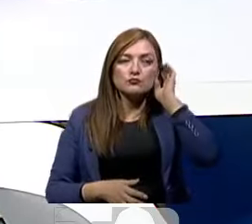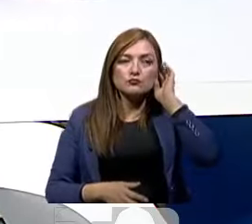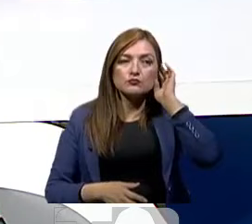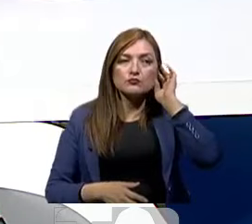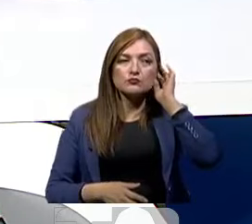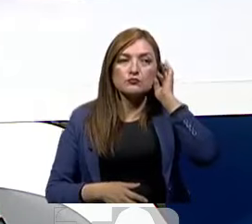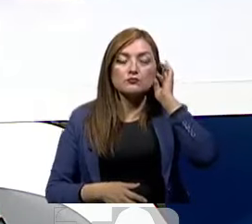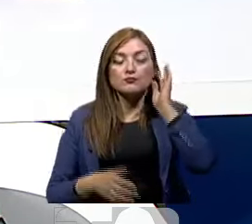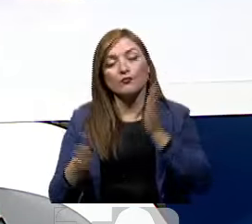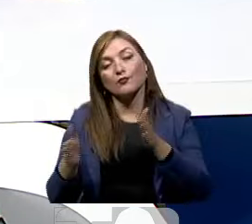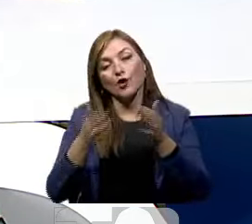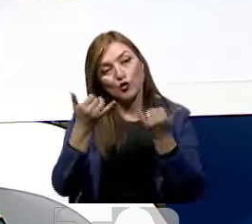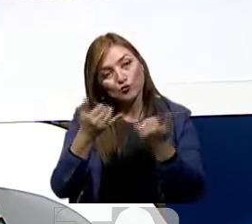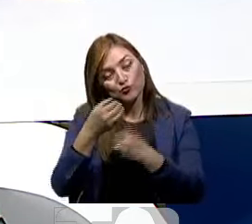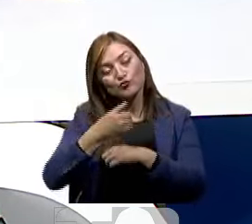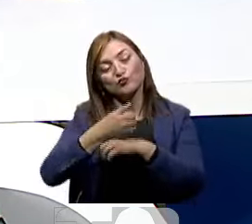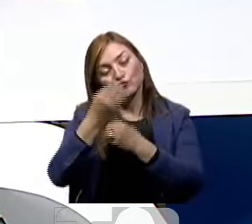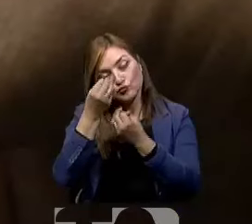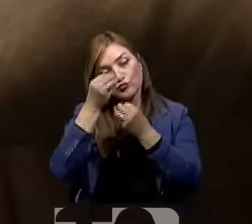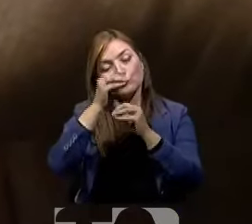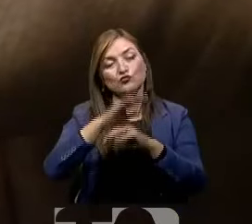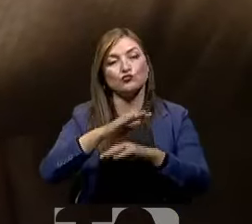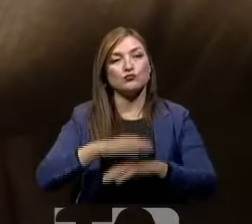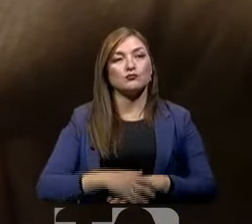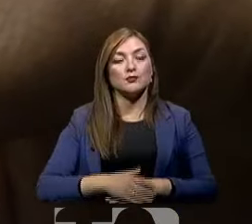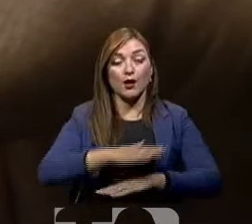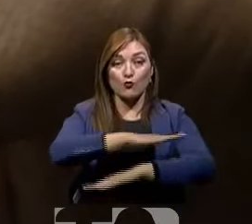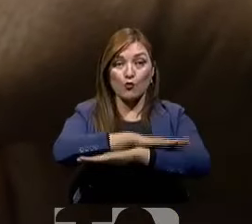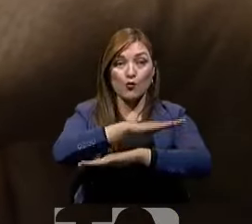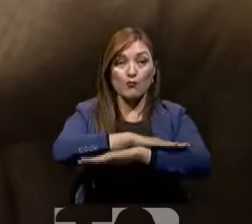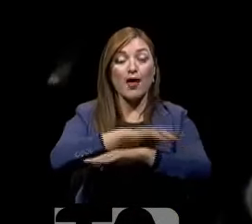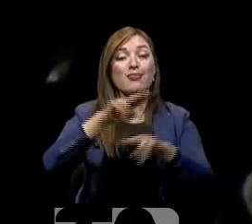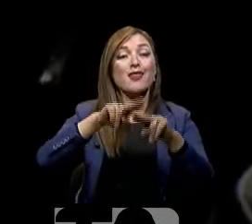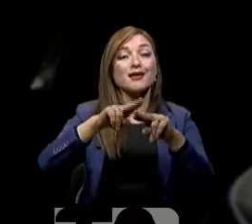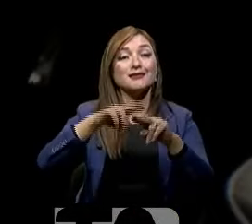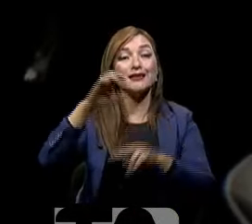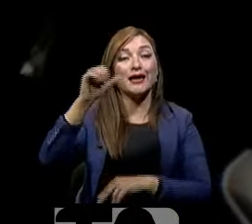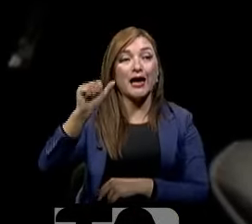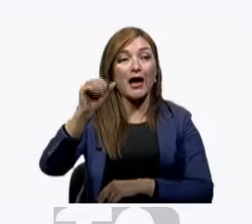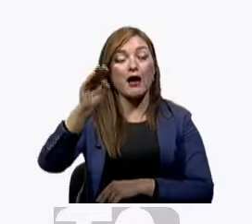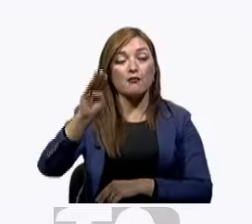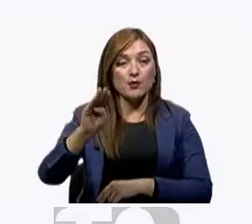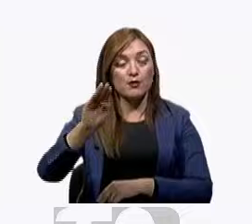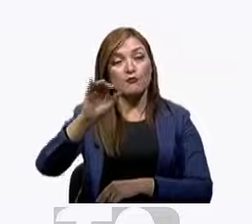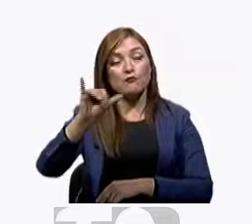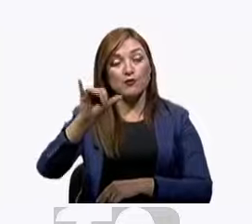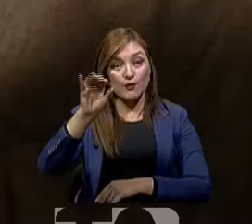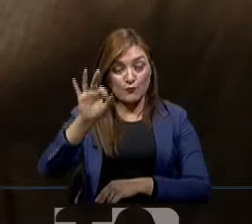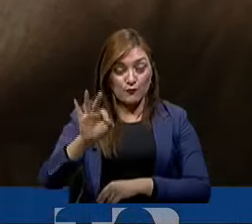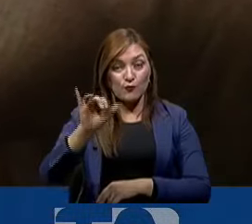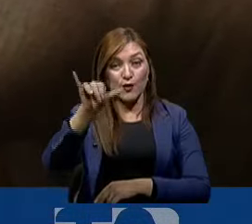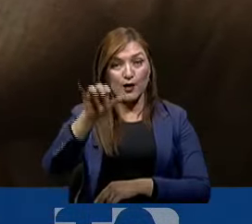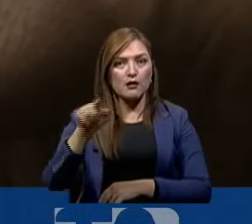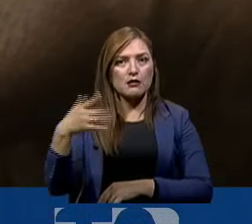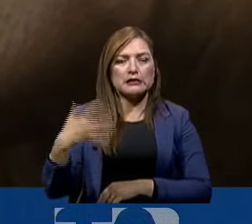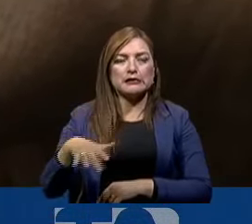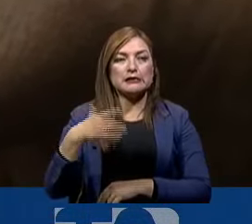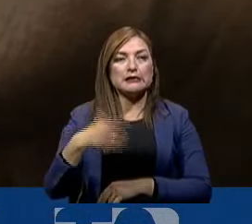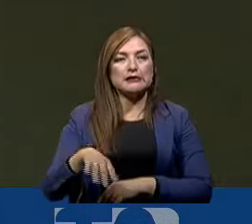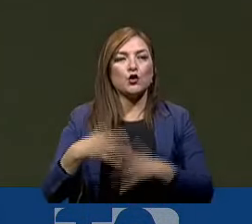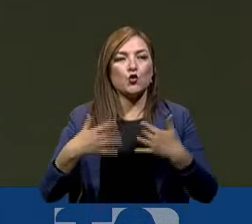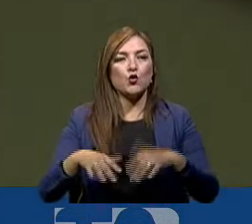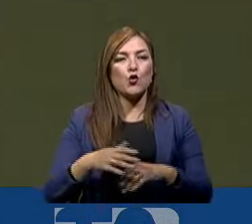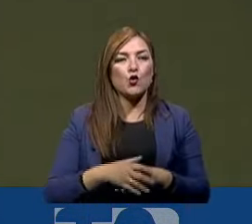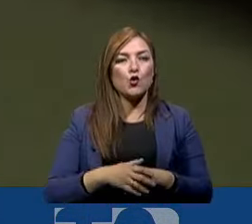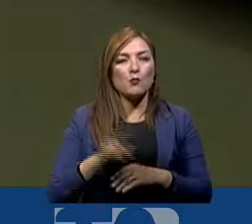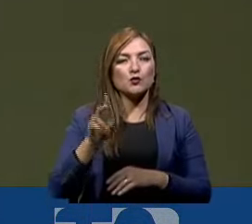Ahora les contamos que la plataforma de transporte Cabify anuncia que a partir del 15 de marzo de 2023 dejará de operar en el Ecuador.